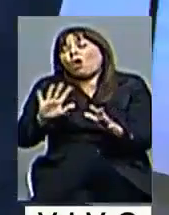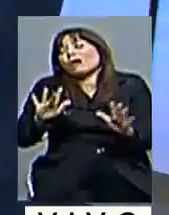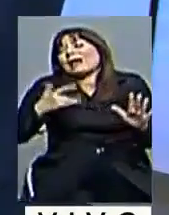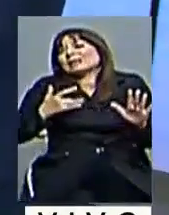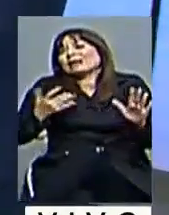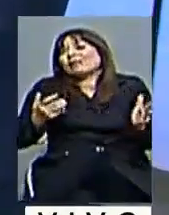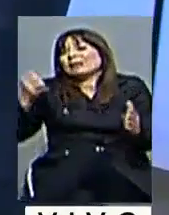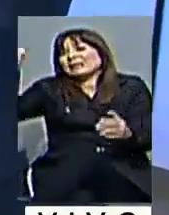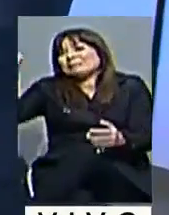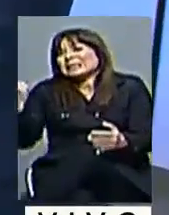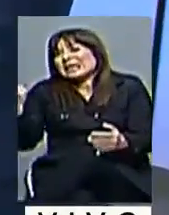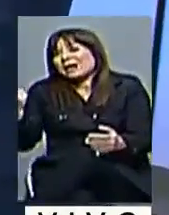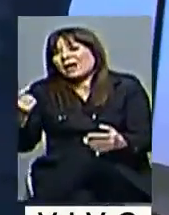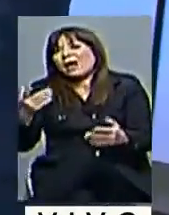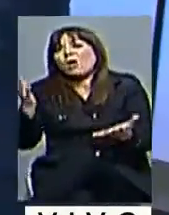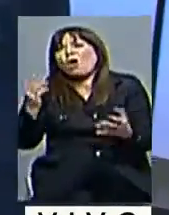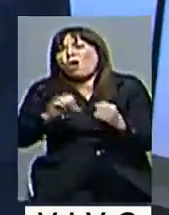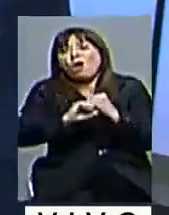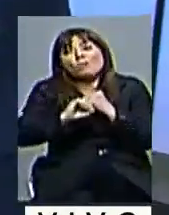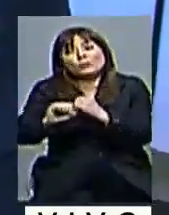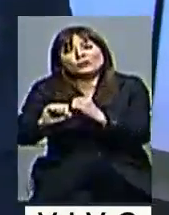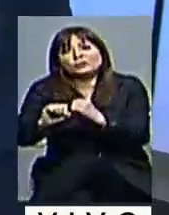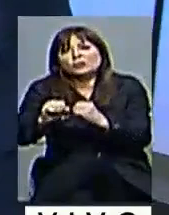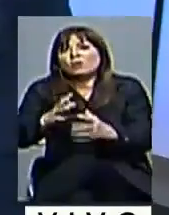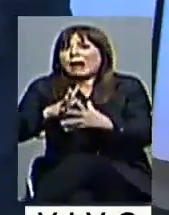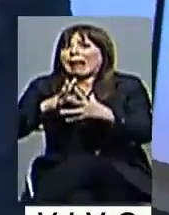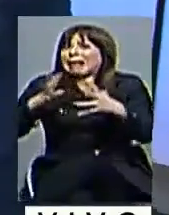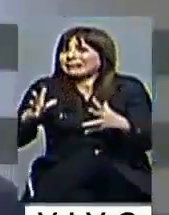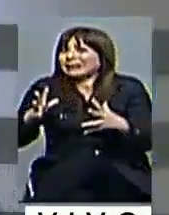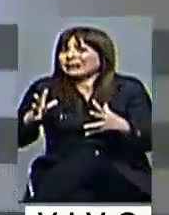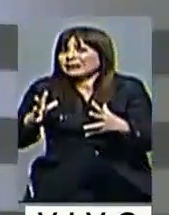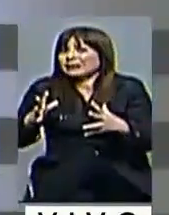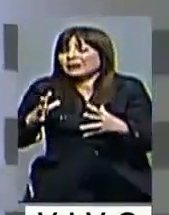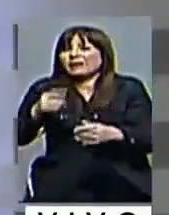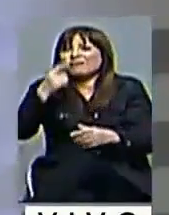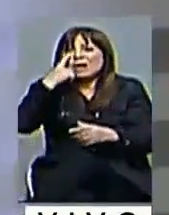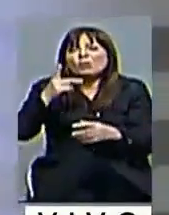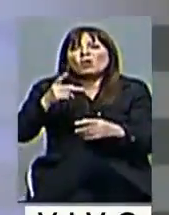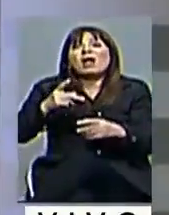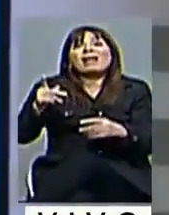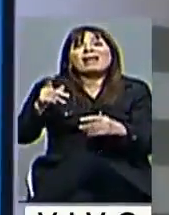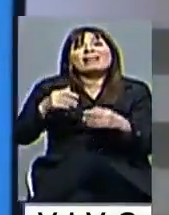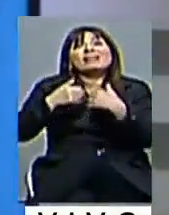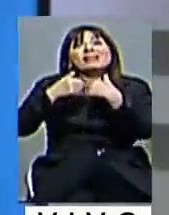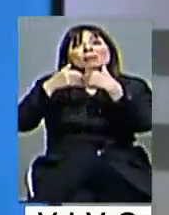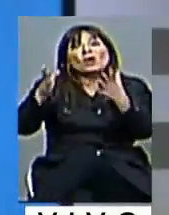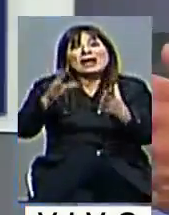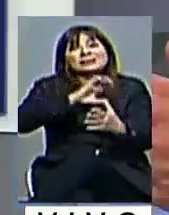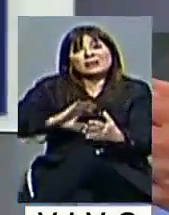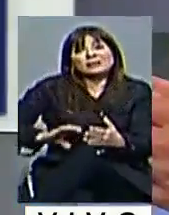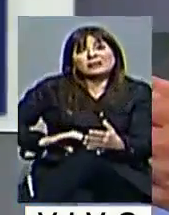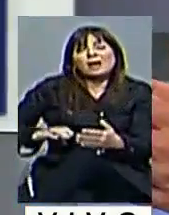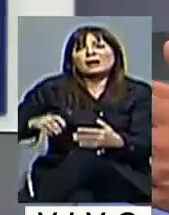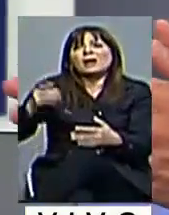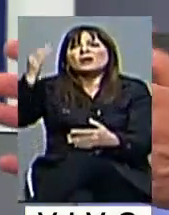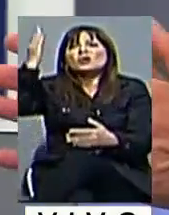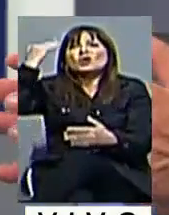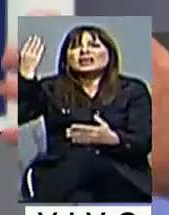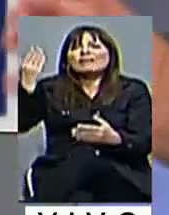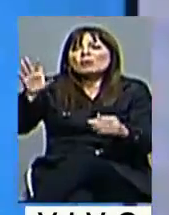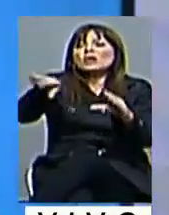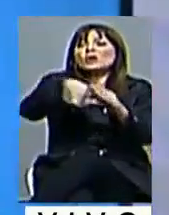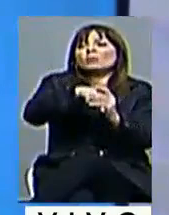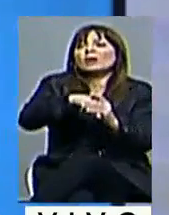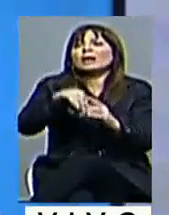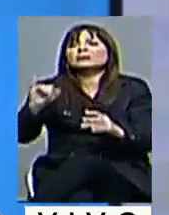para Sebastián Piñera tiene una oposición atomizada? Vemos una democracia cristiana que no sabemos si se va a